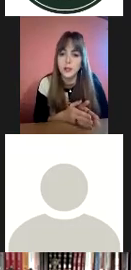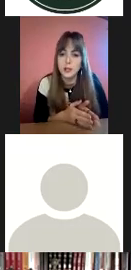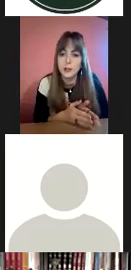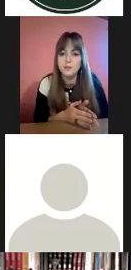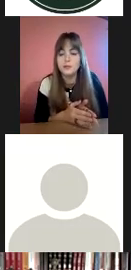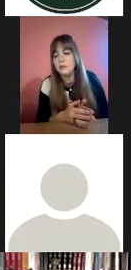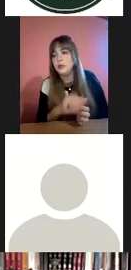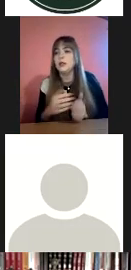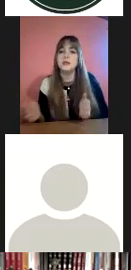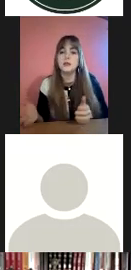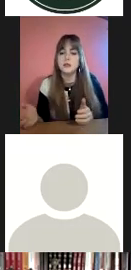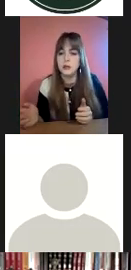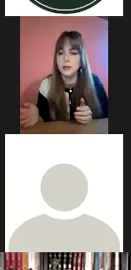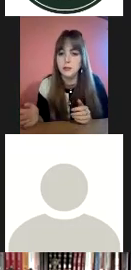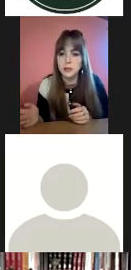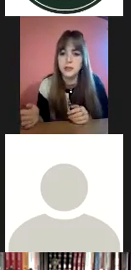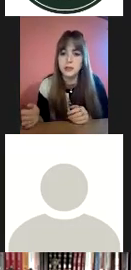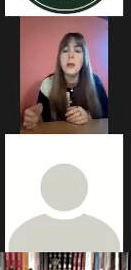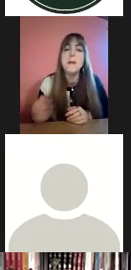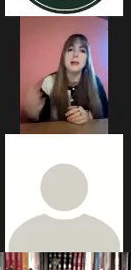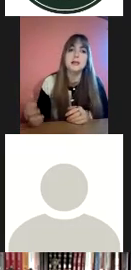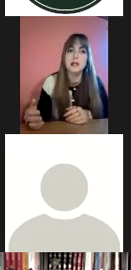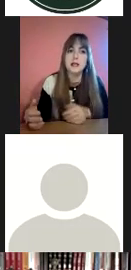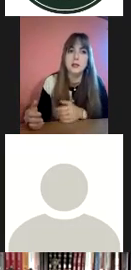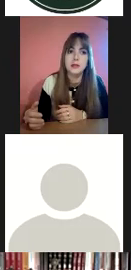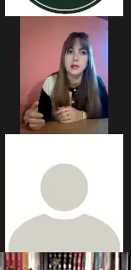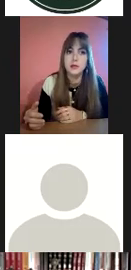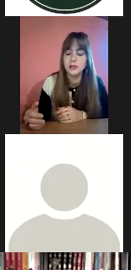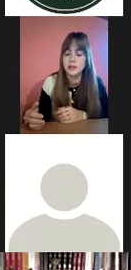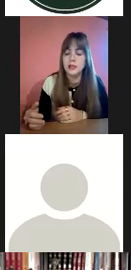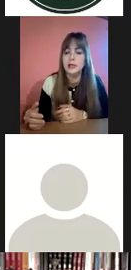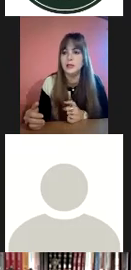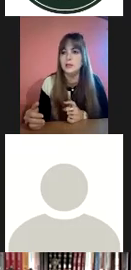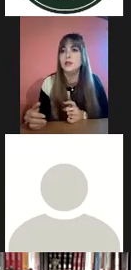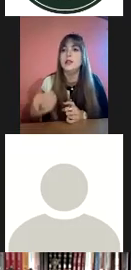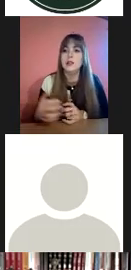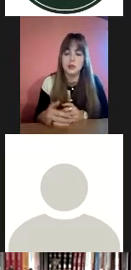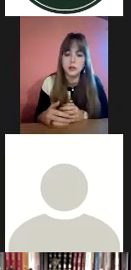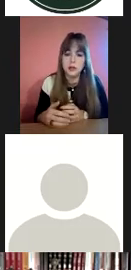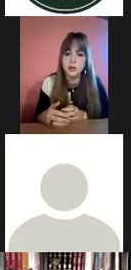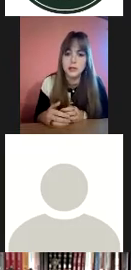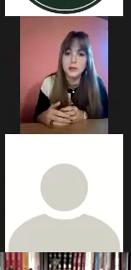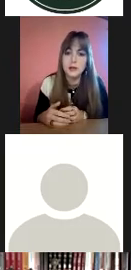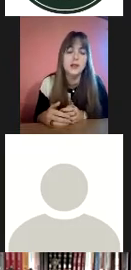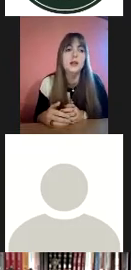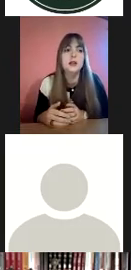iniciamos el colegio, que es sumamente importante, más allá de comprender la importancia de la castración y de esto que le comentaba de la